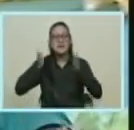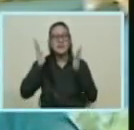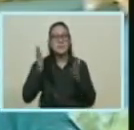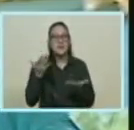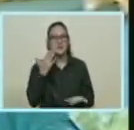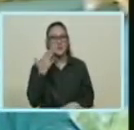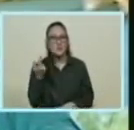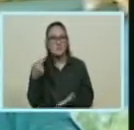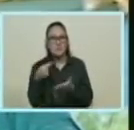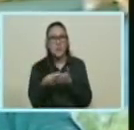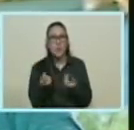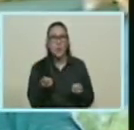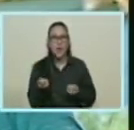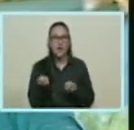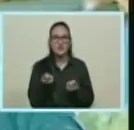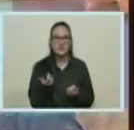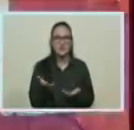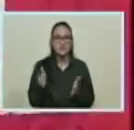de Kiara?